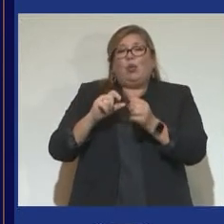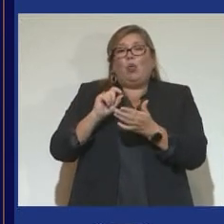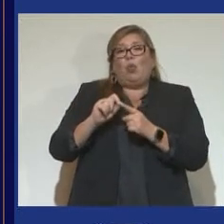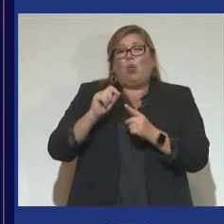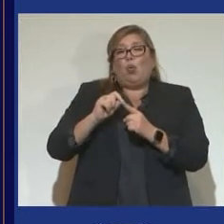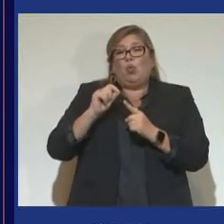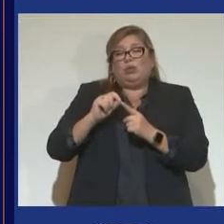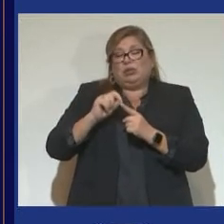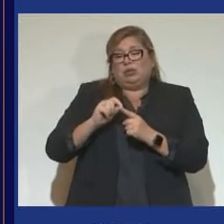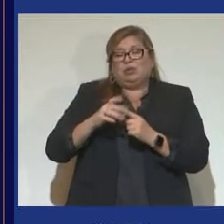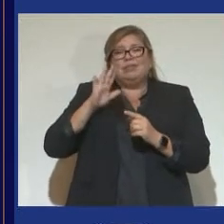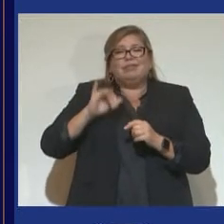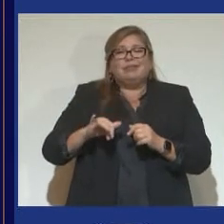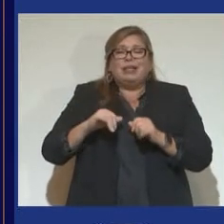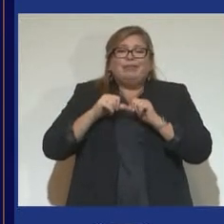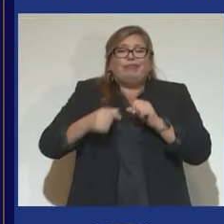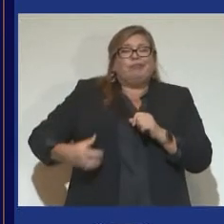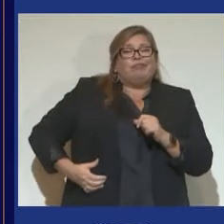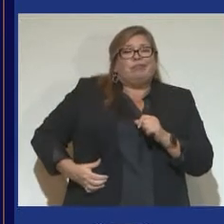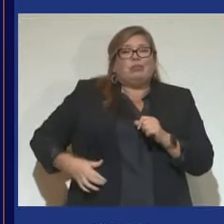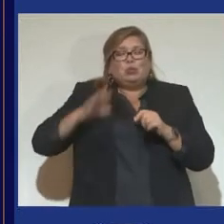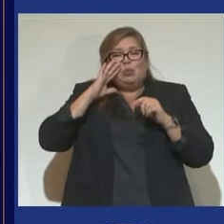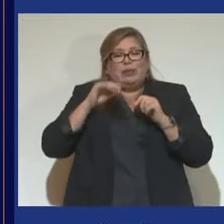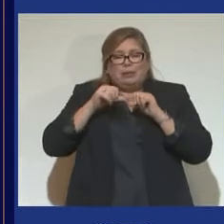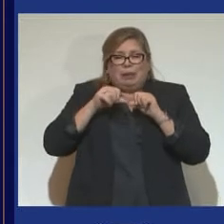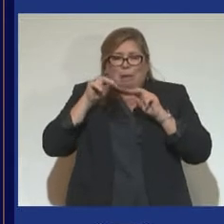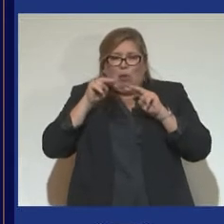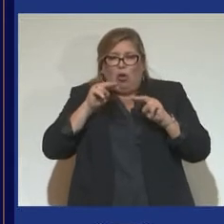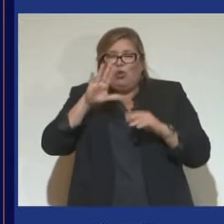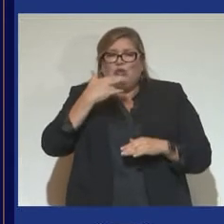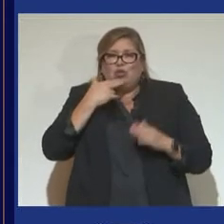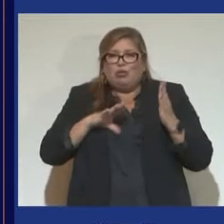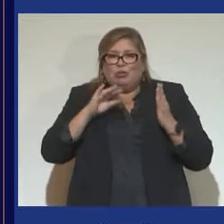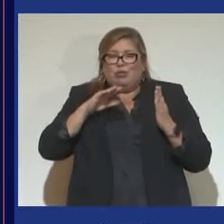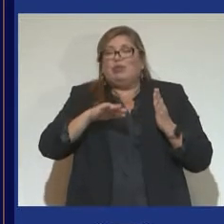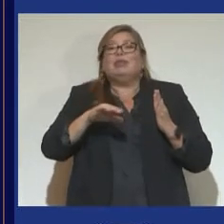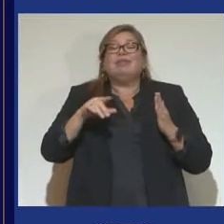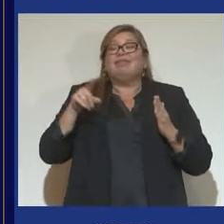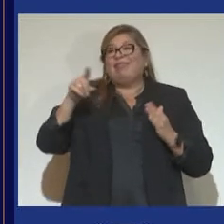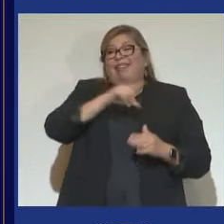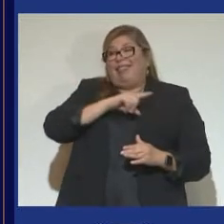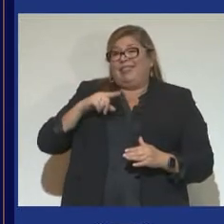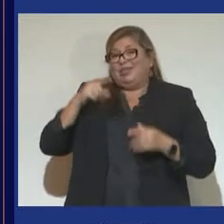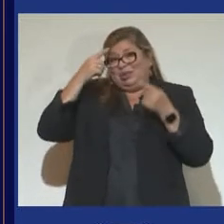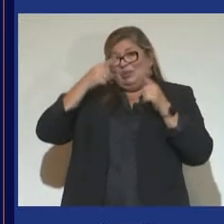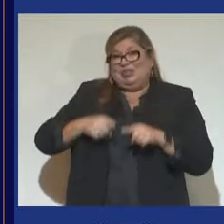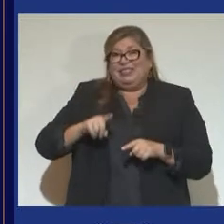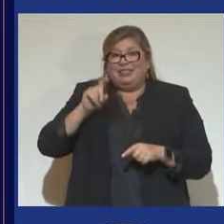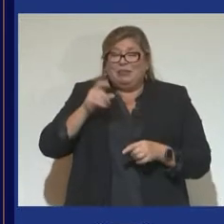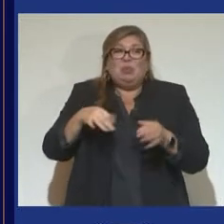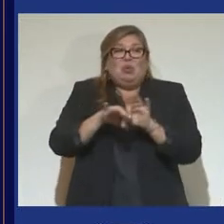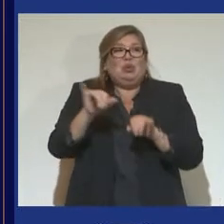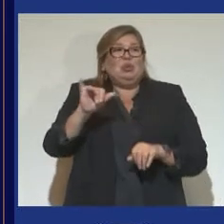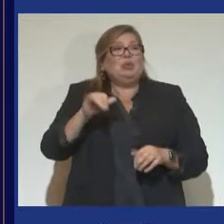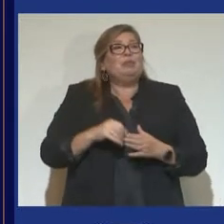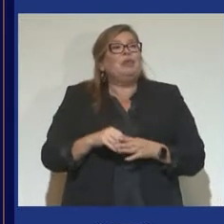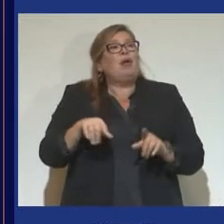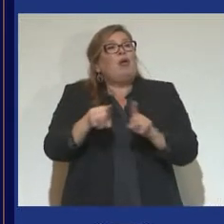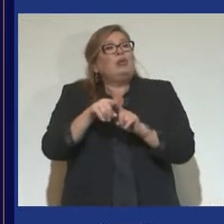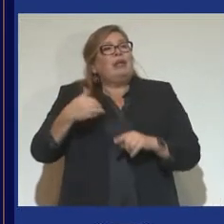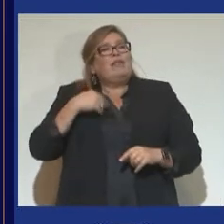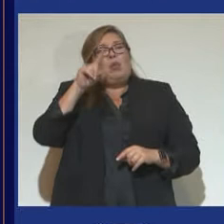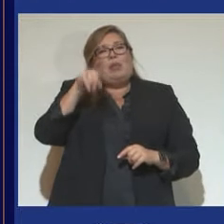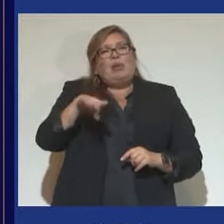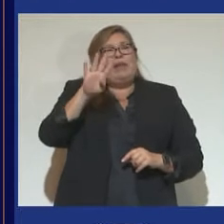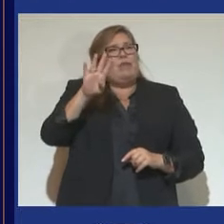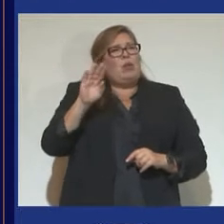este monitoreo continuo ahora tenemos tendremos expansión de otros programas y están esos